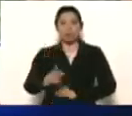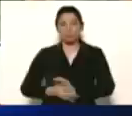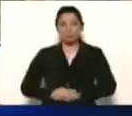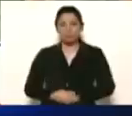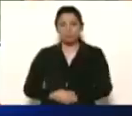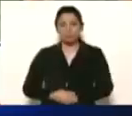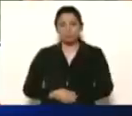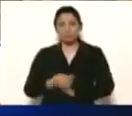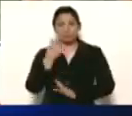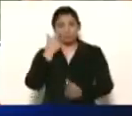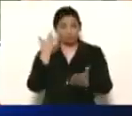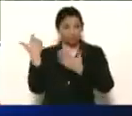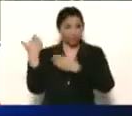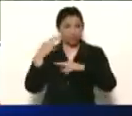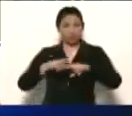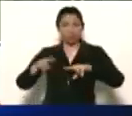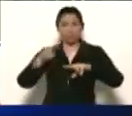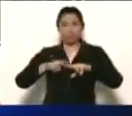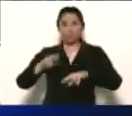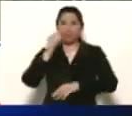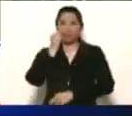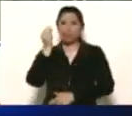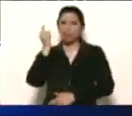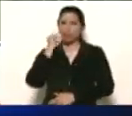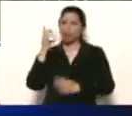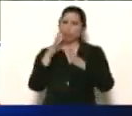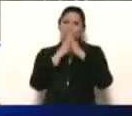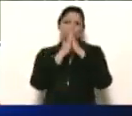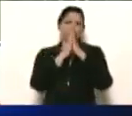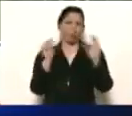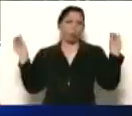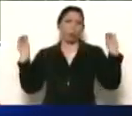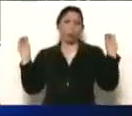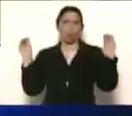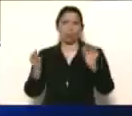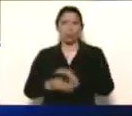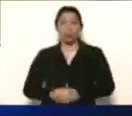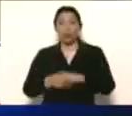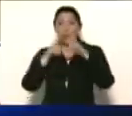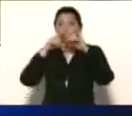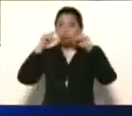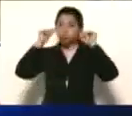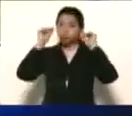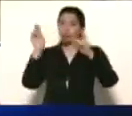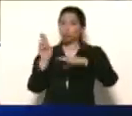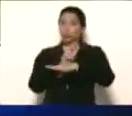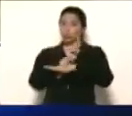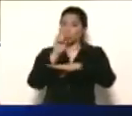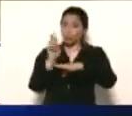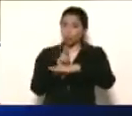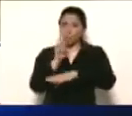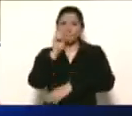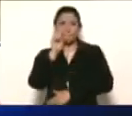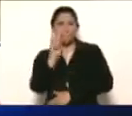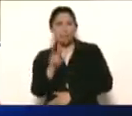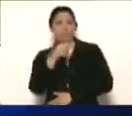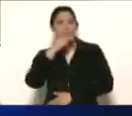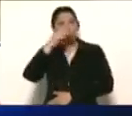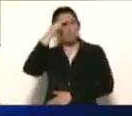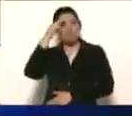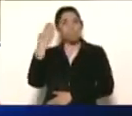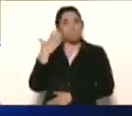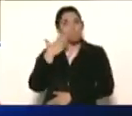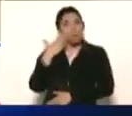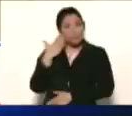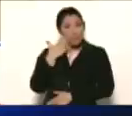veíamos a nuestras niñas y nuestros niños todas y todos con su tapabocas veíamos a los padres a las